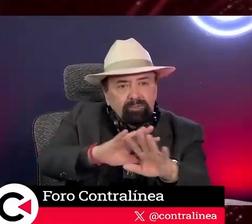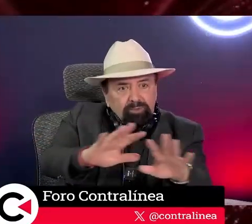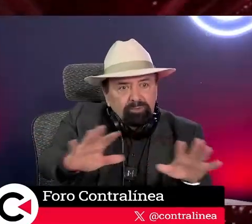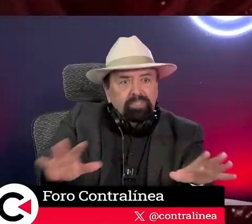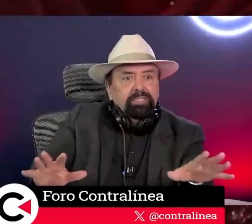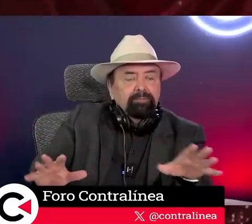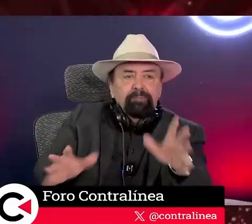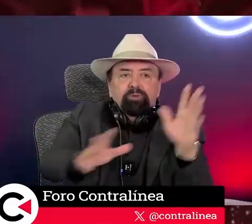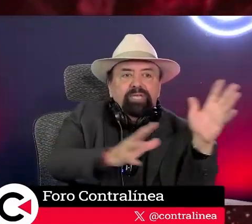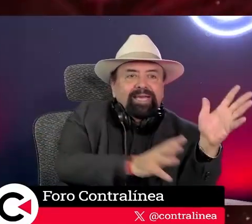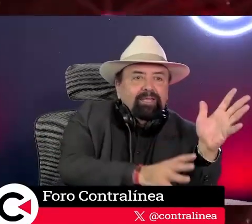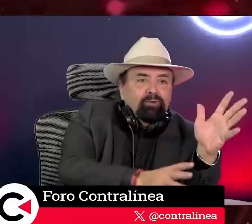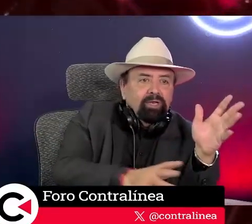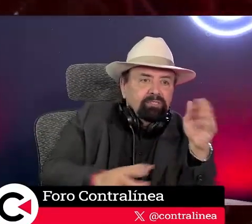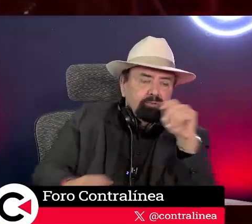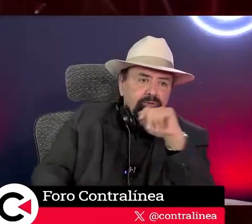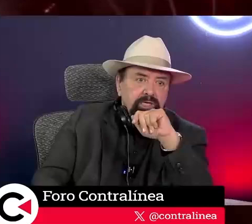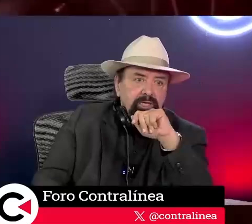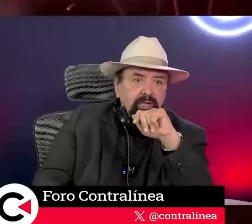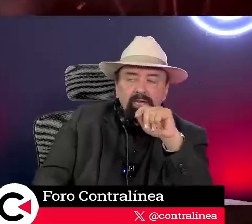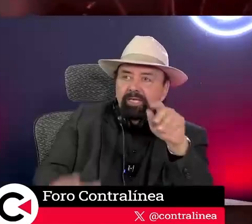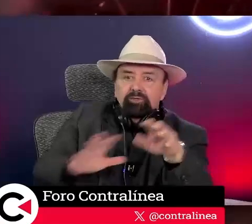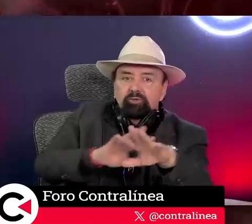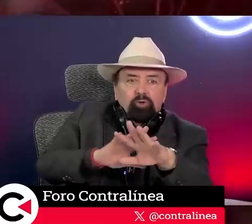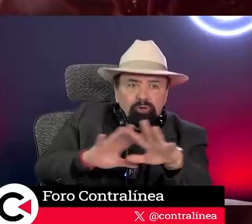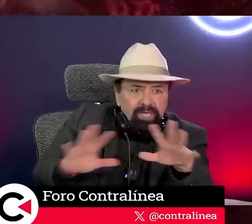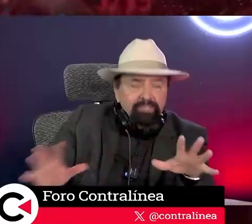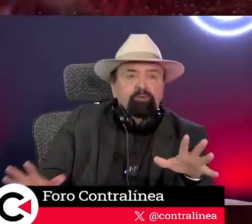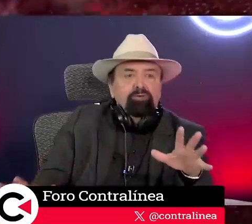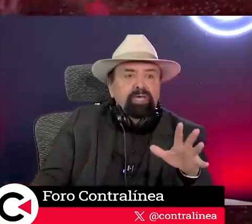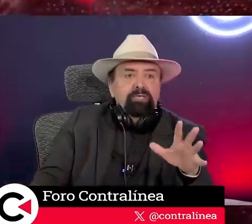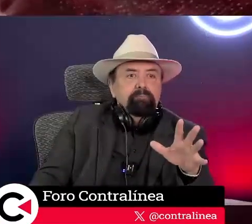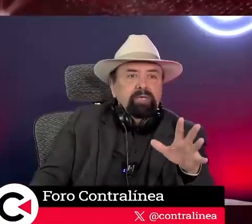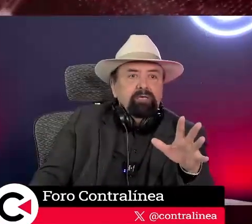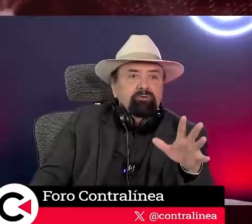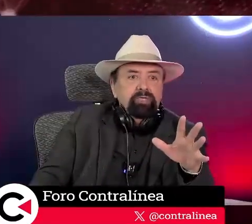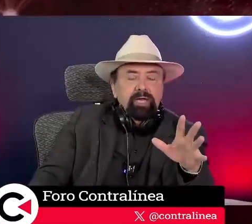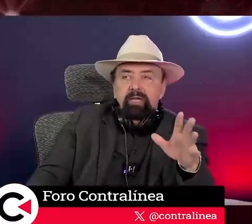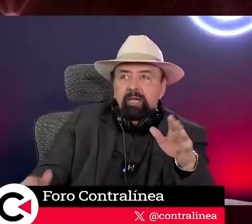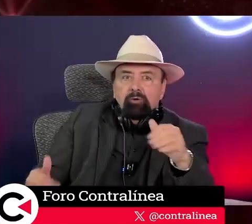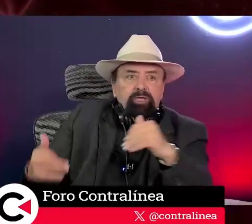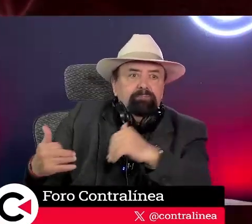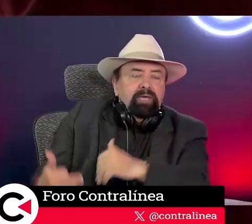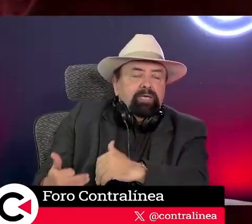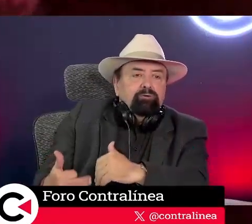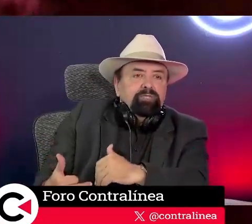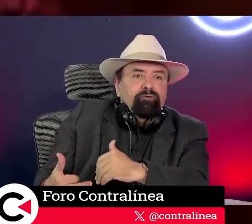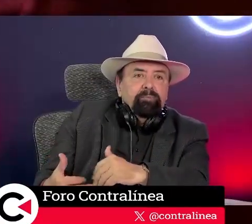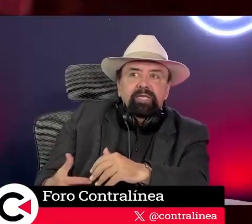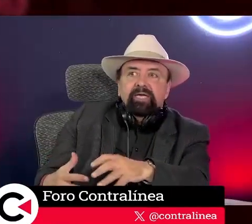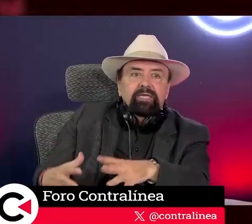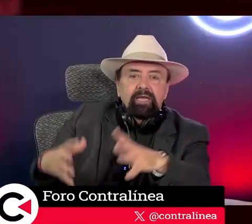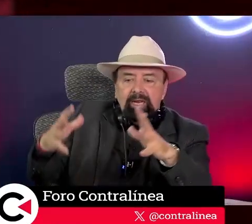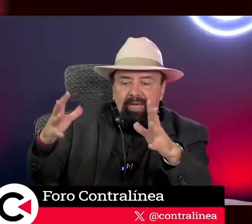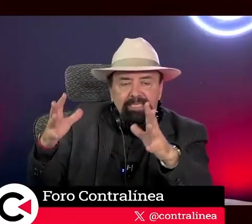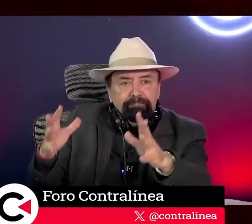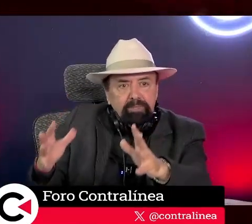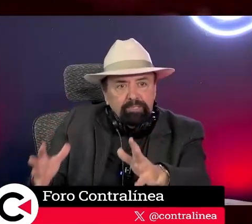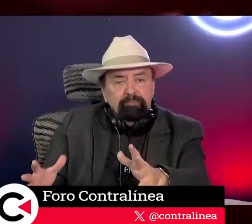costureras, eso está bien, pero ya quedó en la historia. Eso no es lo que hay en México ya. Hoy en México se